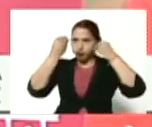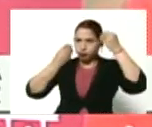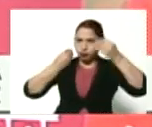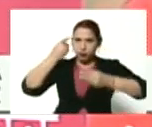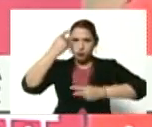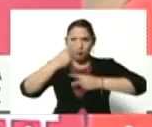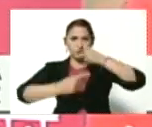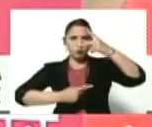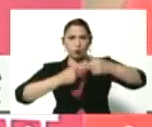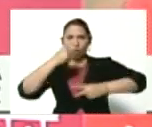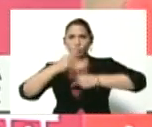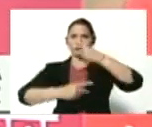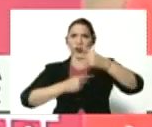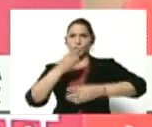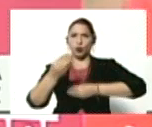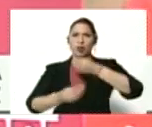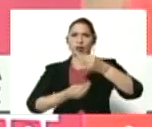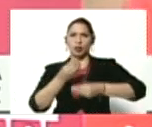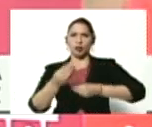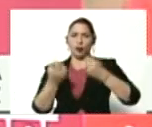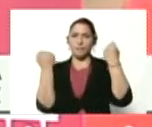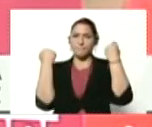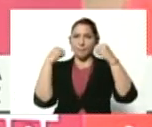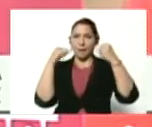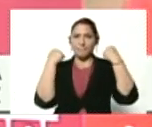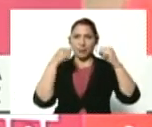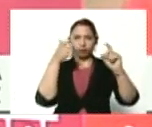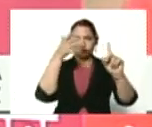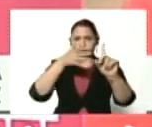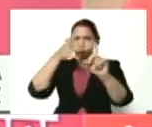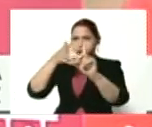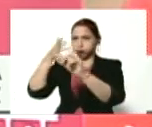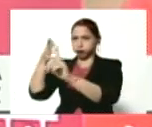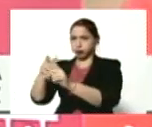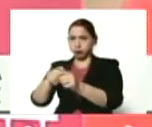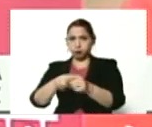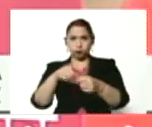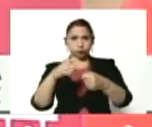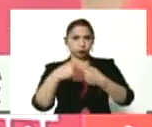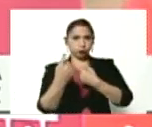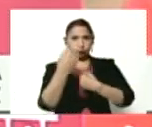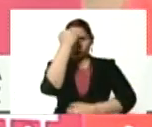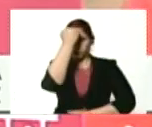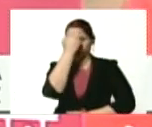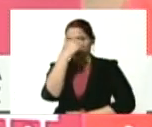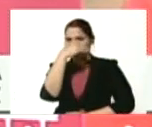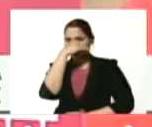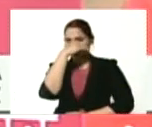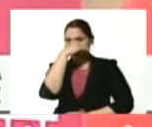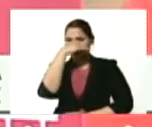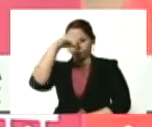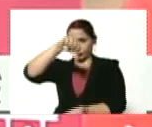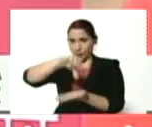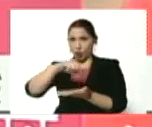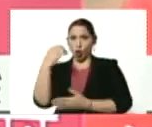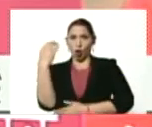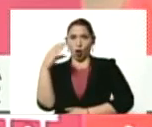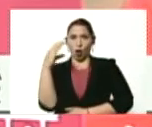que desembocó en entrenamiento de desertores y paramilitares en la República de